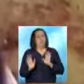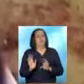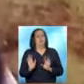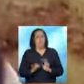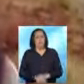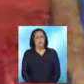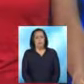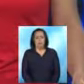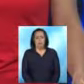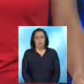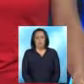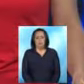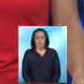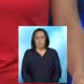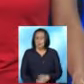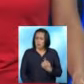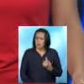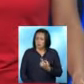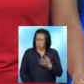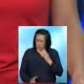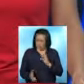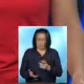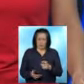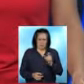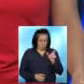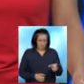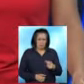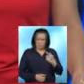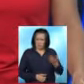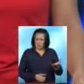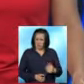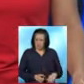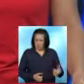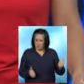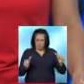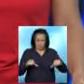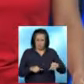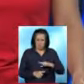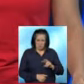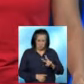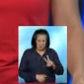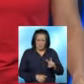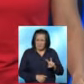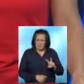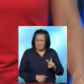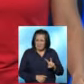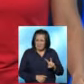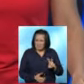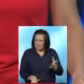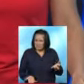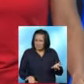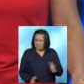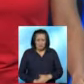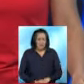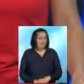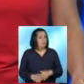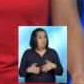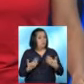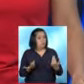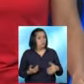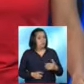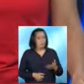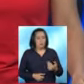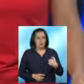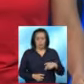ejemplarmente. No solo un salvaje, sino lo que es ese sujeto es un miserable. Por 20 centavos, imagínense ustedes qué podría pasar en